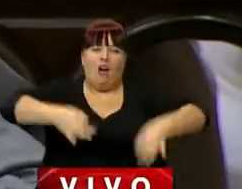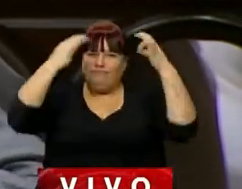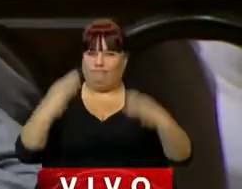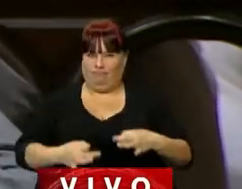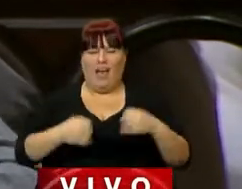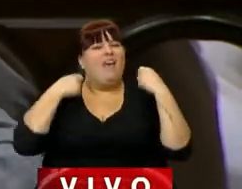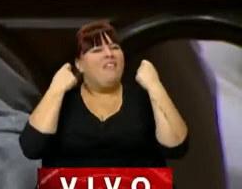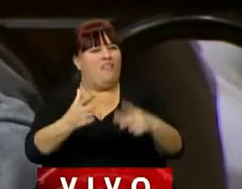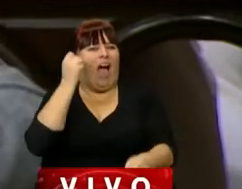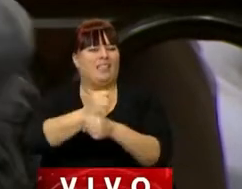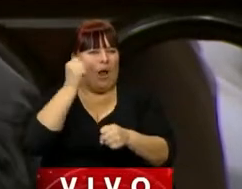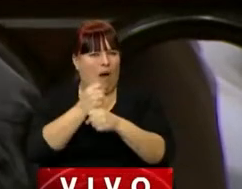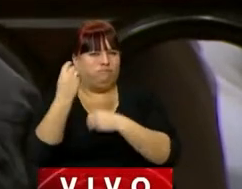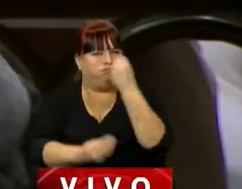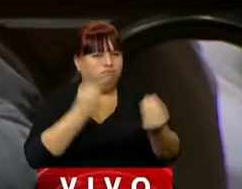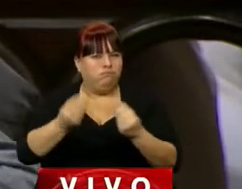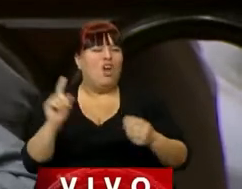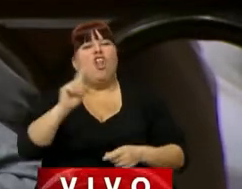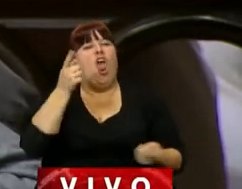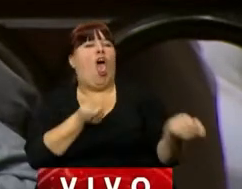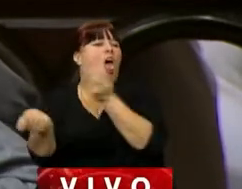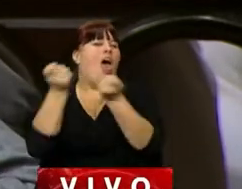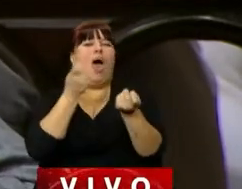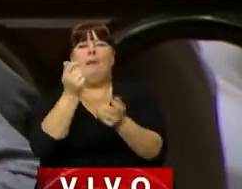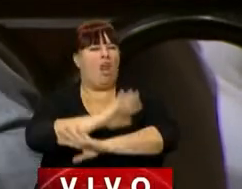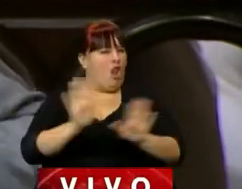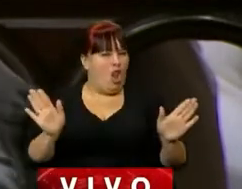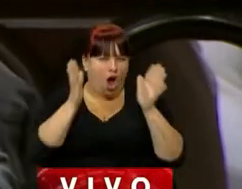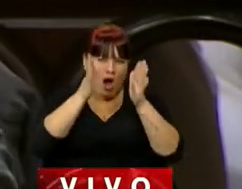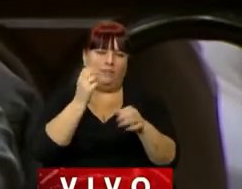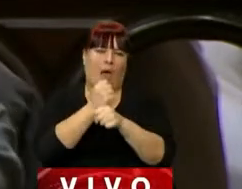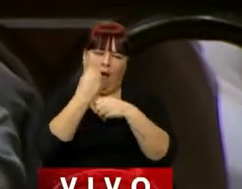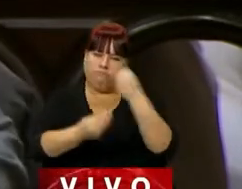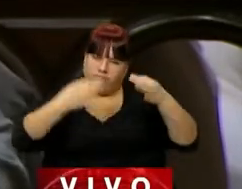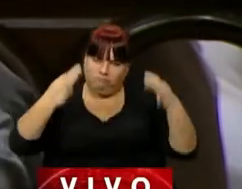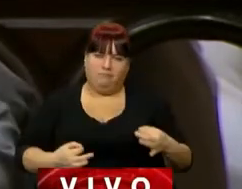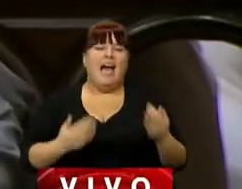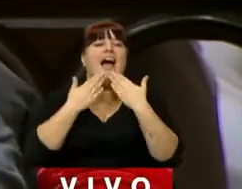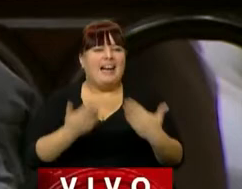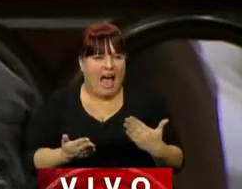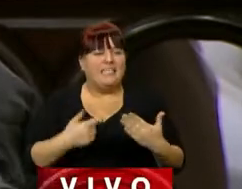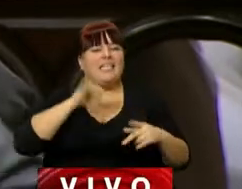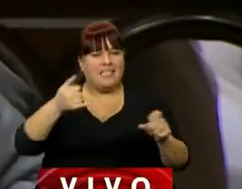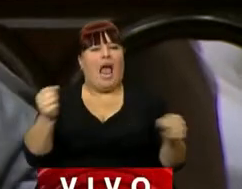digno, generando trabajo y no con especulación financiera. Gracias y